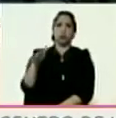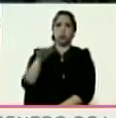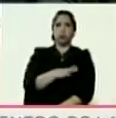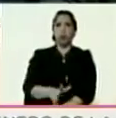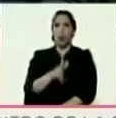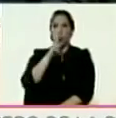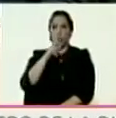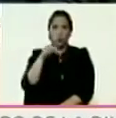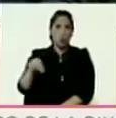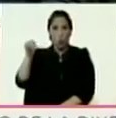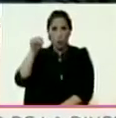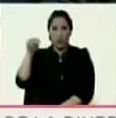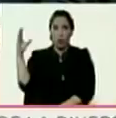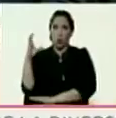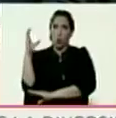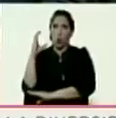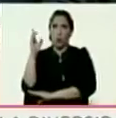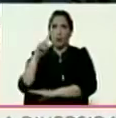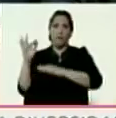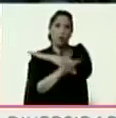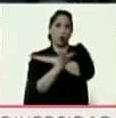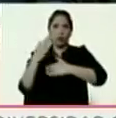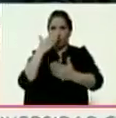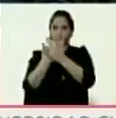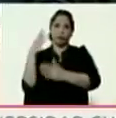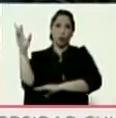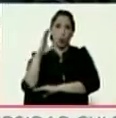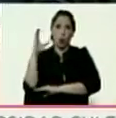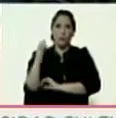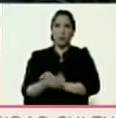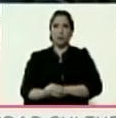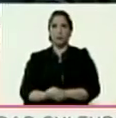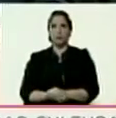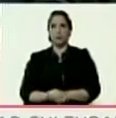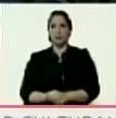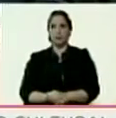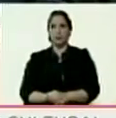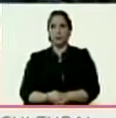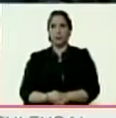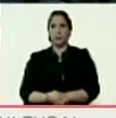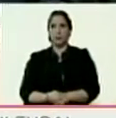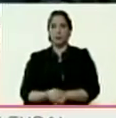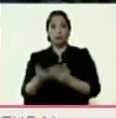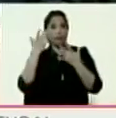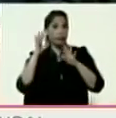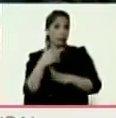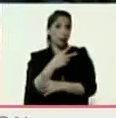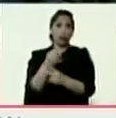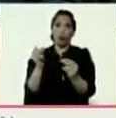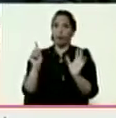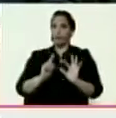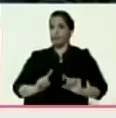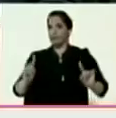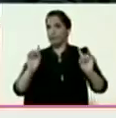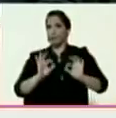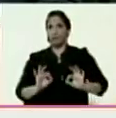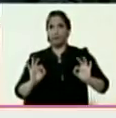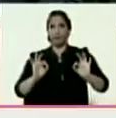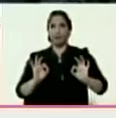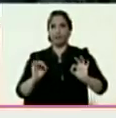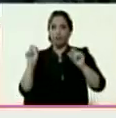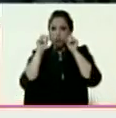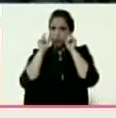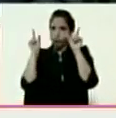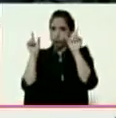en el norte de Santander y en la frontera con Venezuela. Pues no, no fue esa la reacción de la